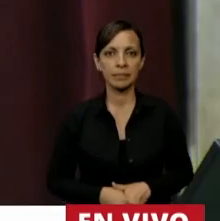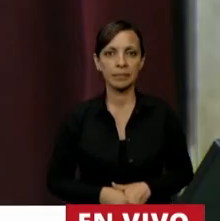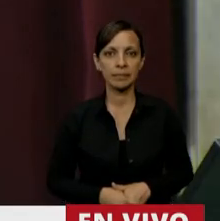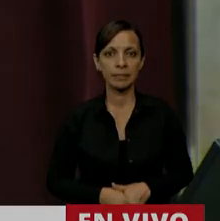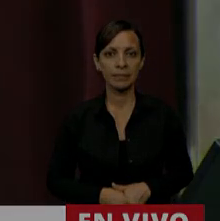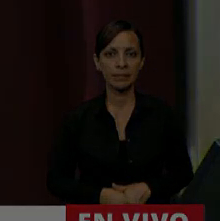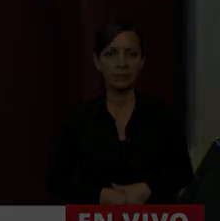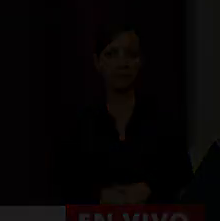Gracias, diputado.